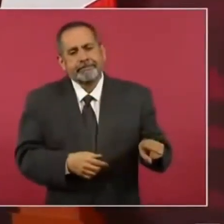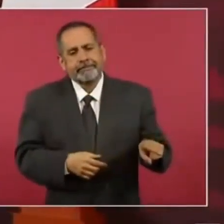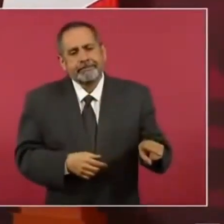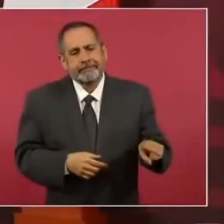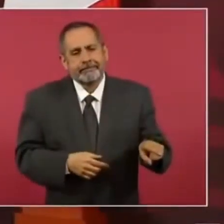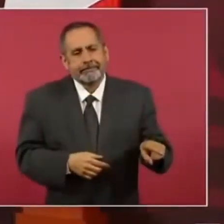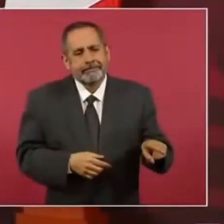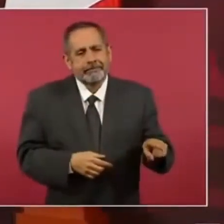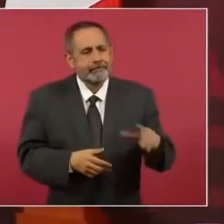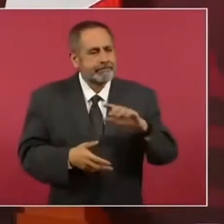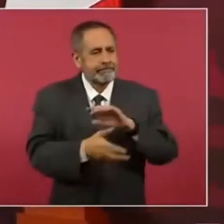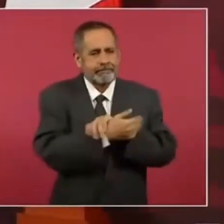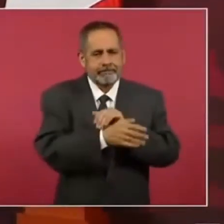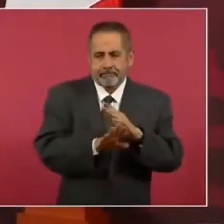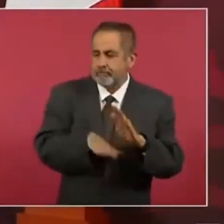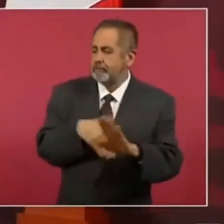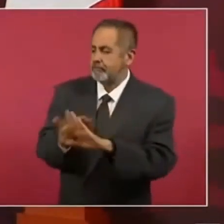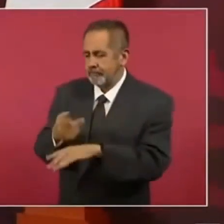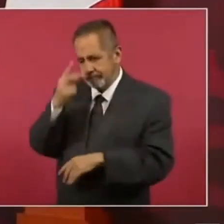contra México,